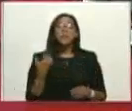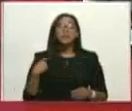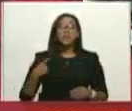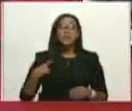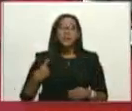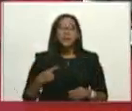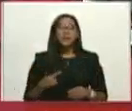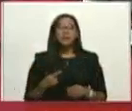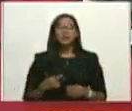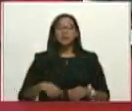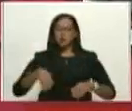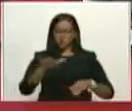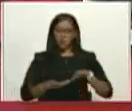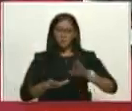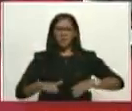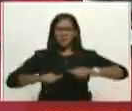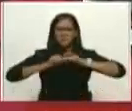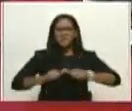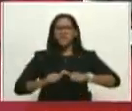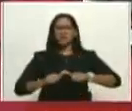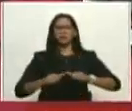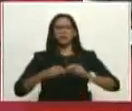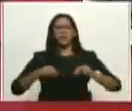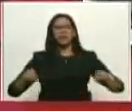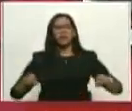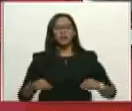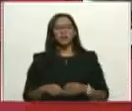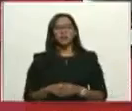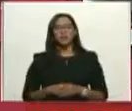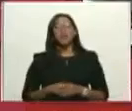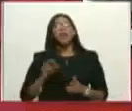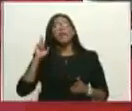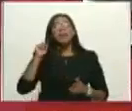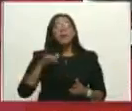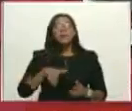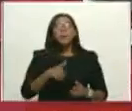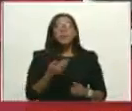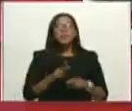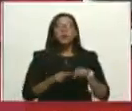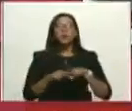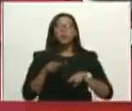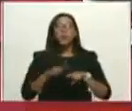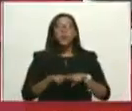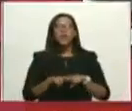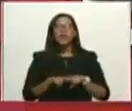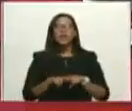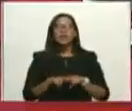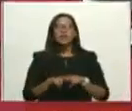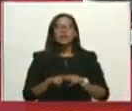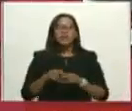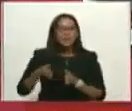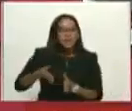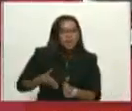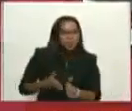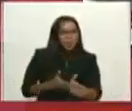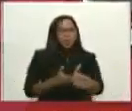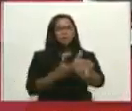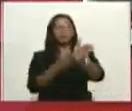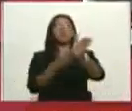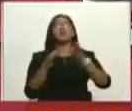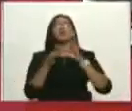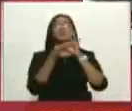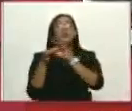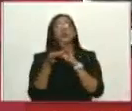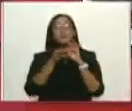los pies plantados sobre la tierra y para poder construir el hilo conductor de